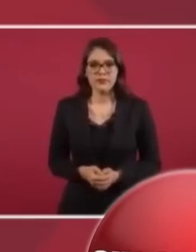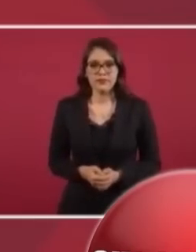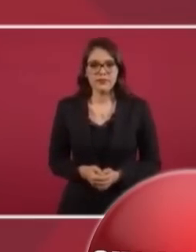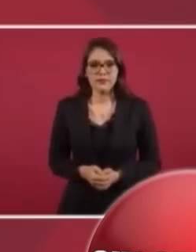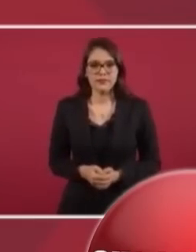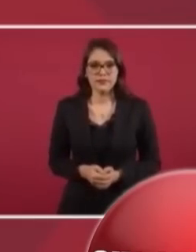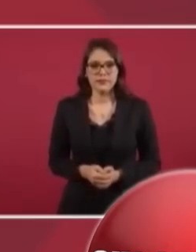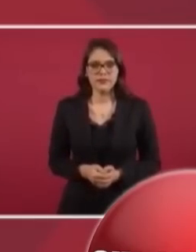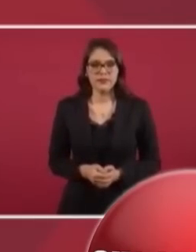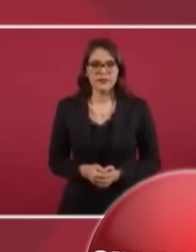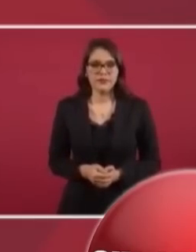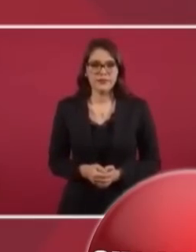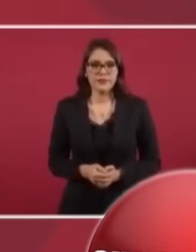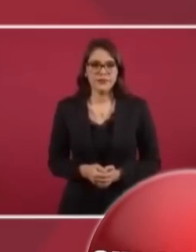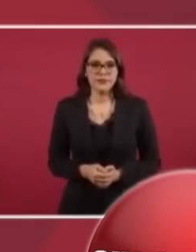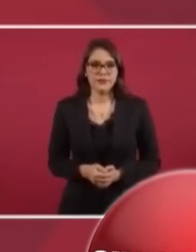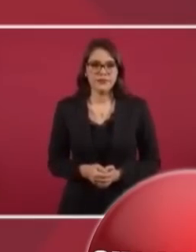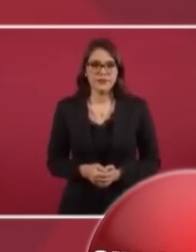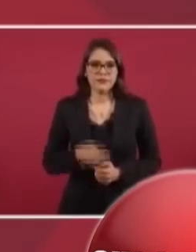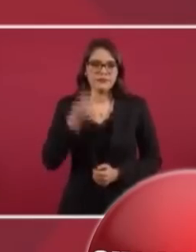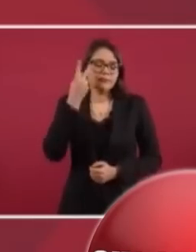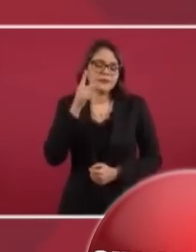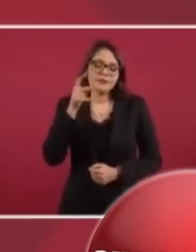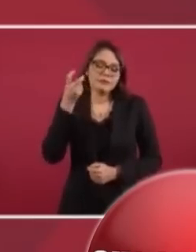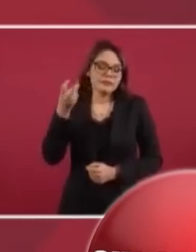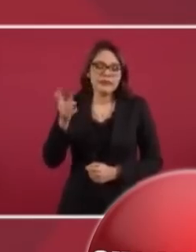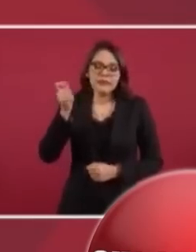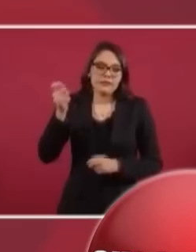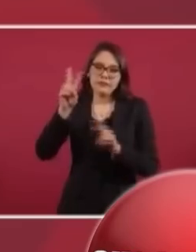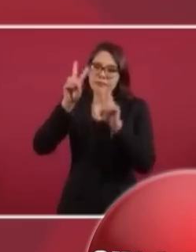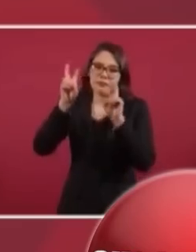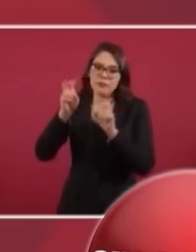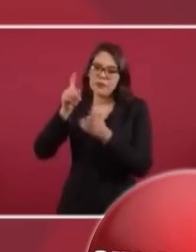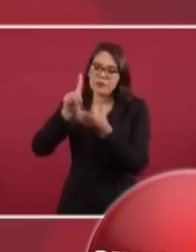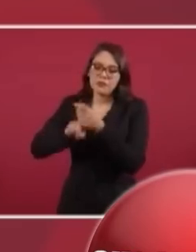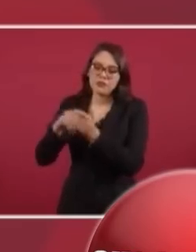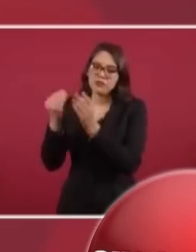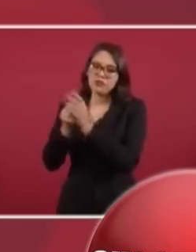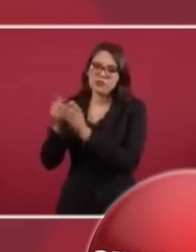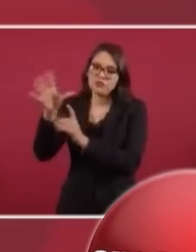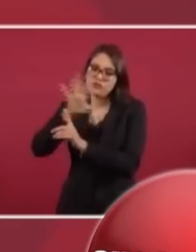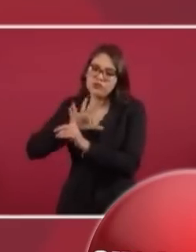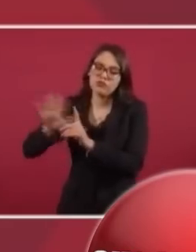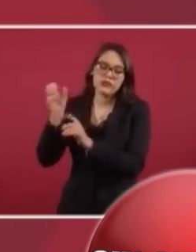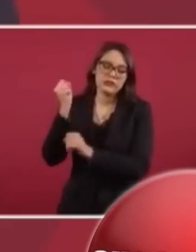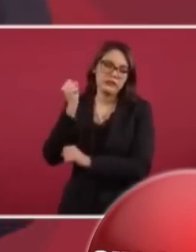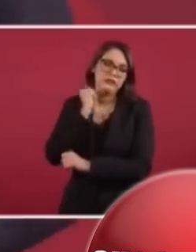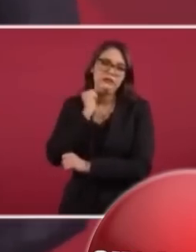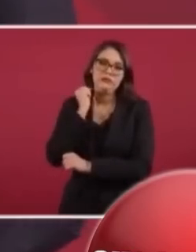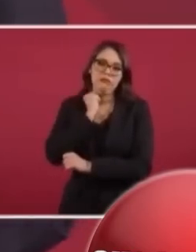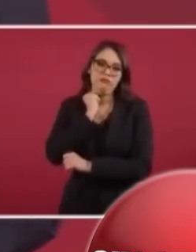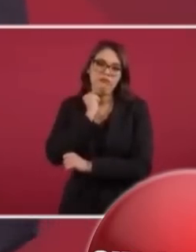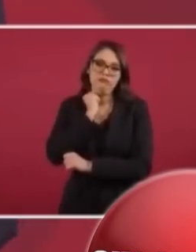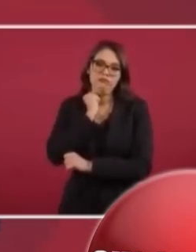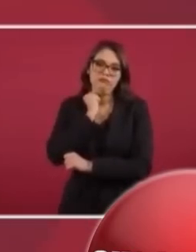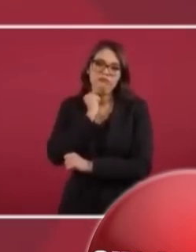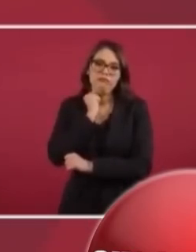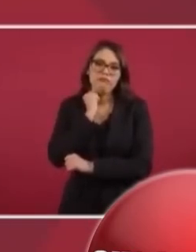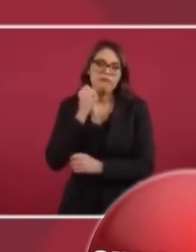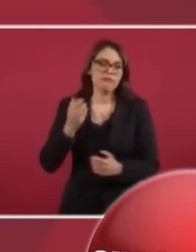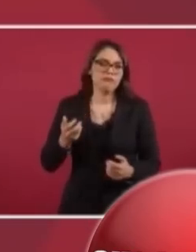Pero ese es un asunto del Senado, y cuidarse, pues es la